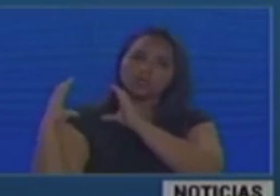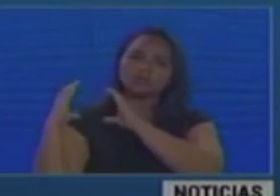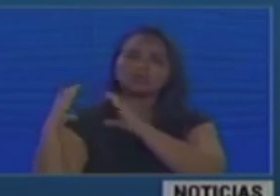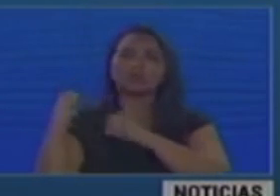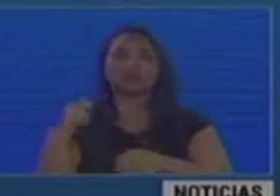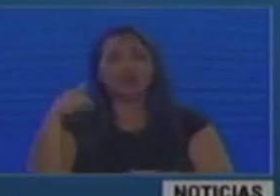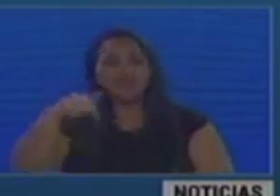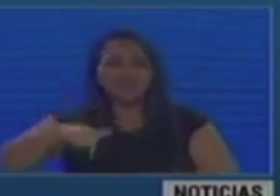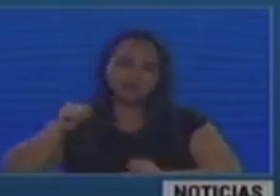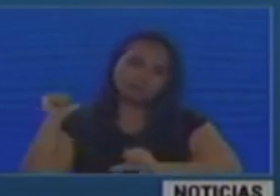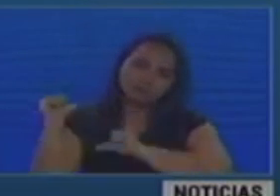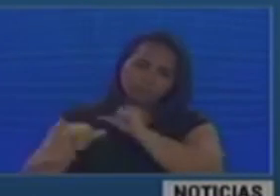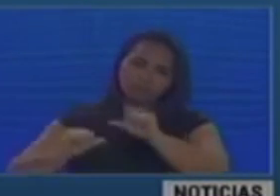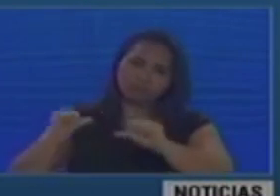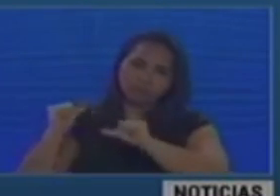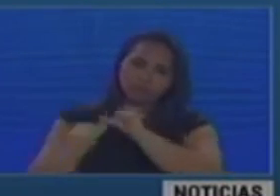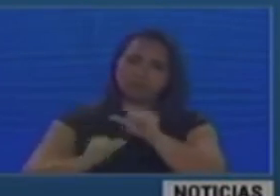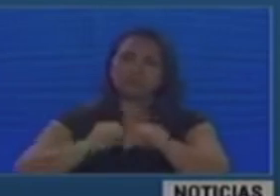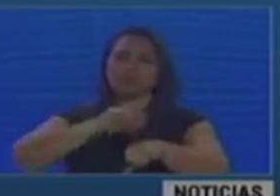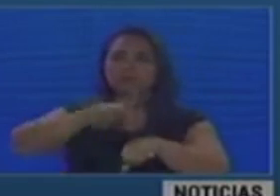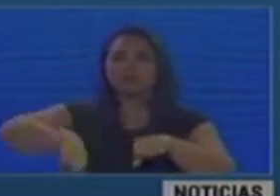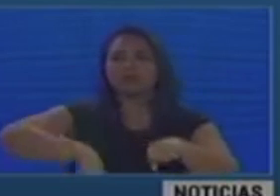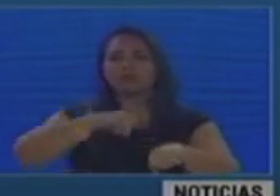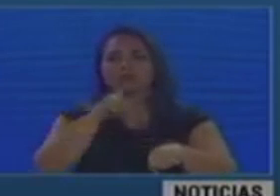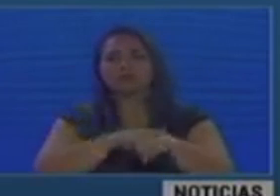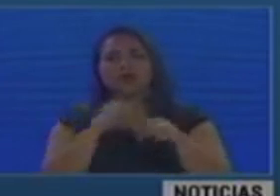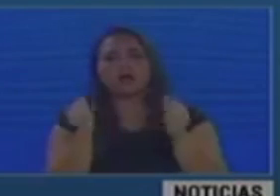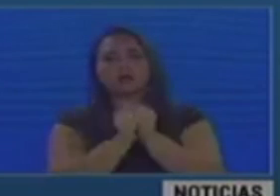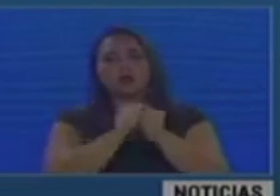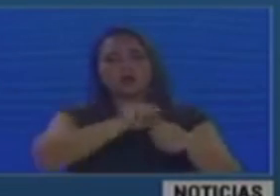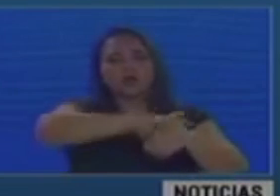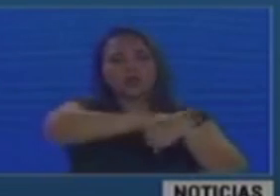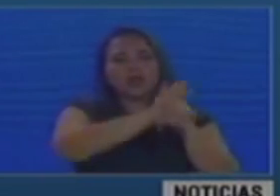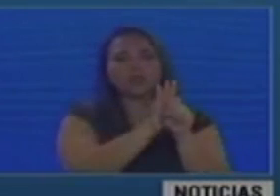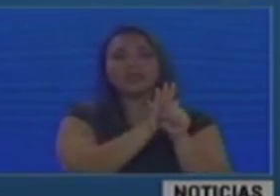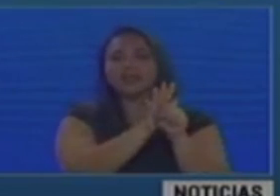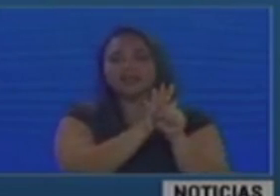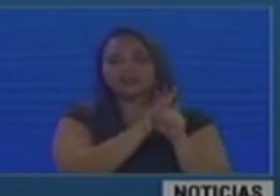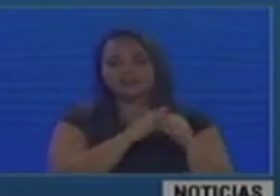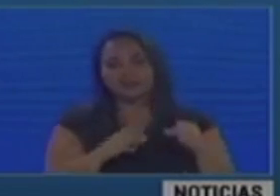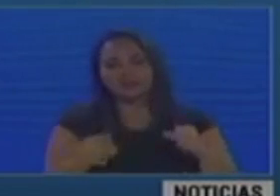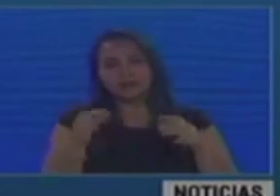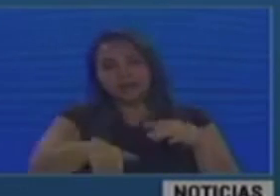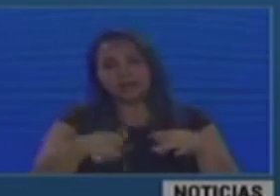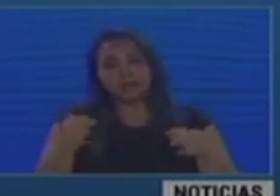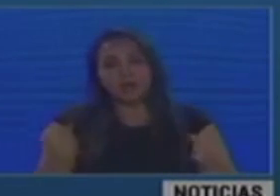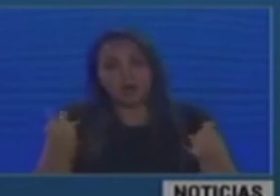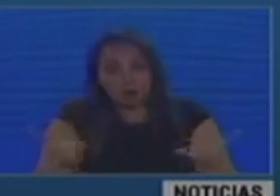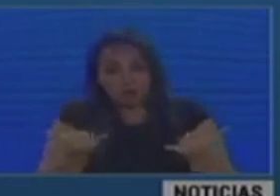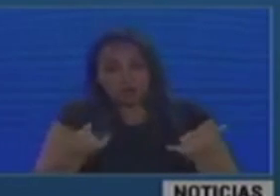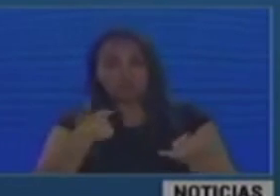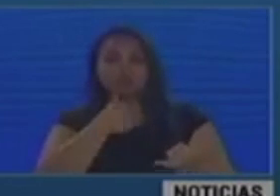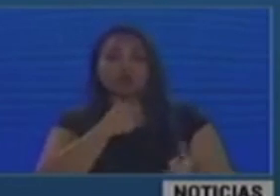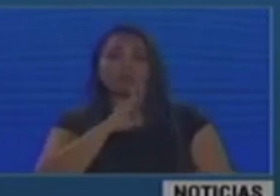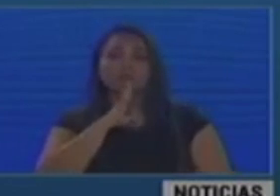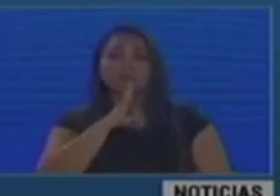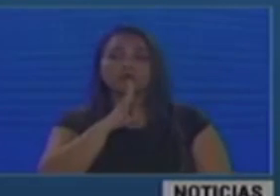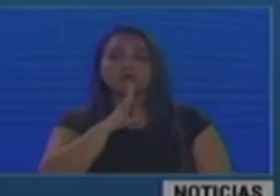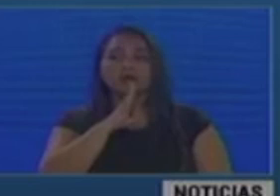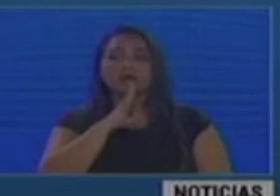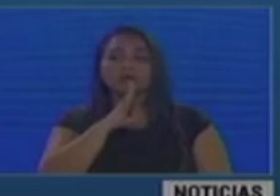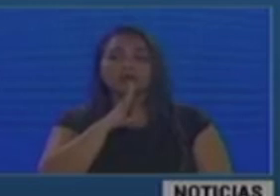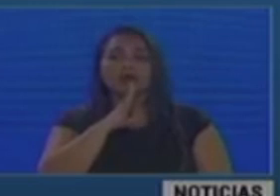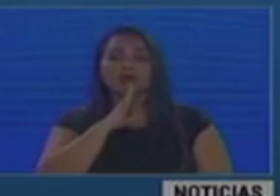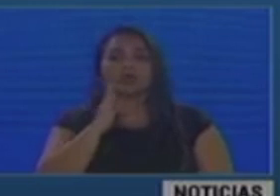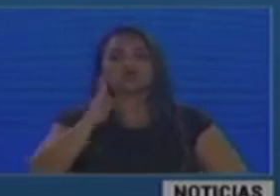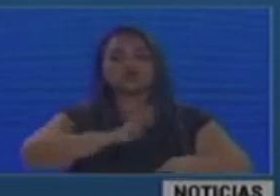en esta lucha nacional contra el COVID-19. Y en esta oportunidad voy a hablar de la vida en los tiempos